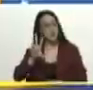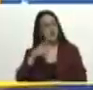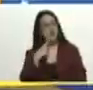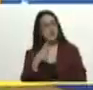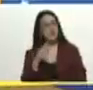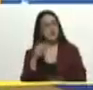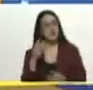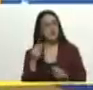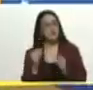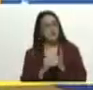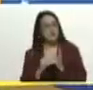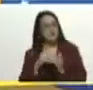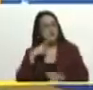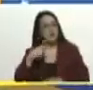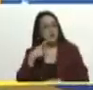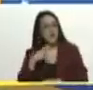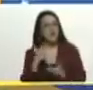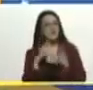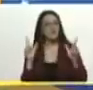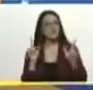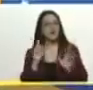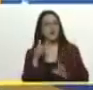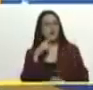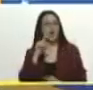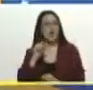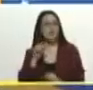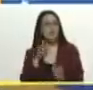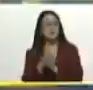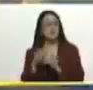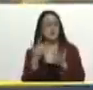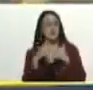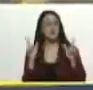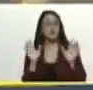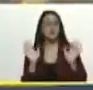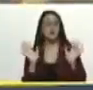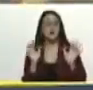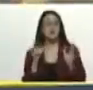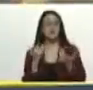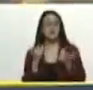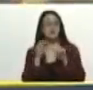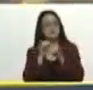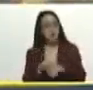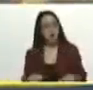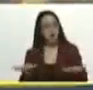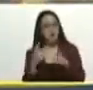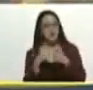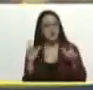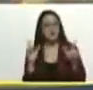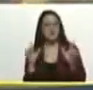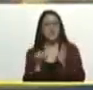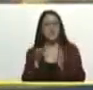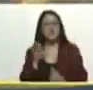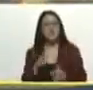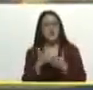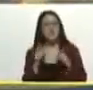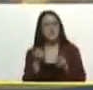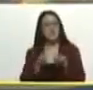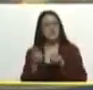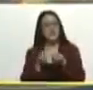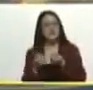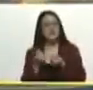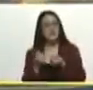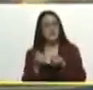libertad. No se habla de libertad, pues. No se pregona la libertad. ¿Dónde está la libertad